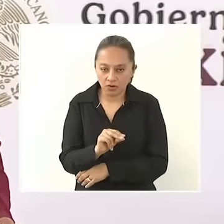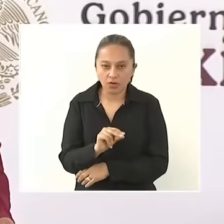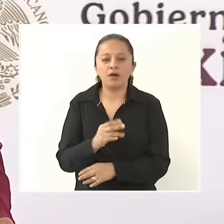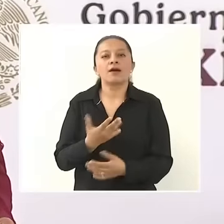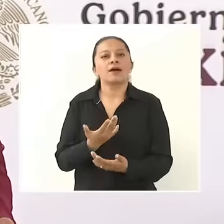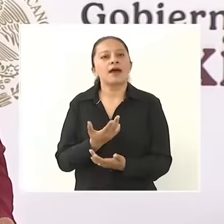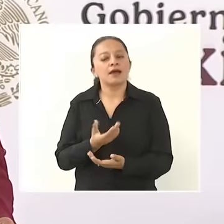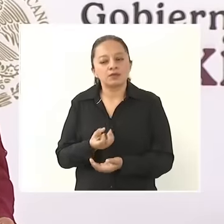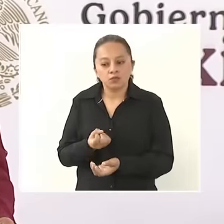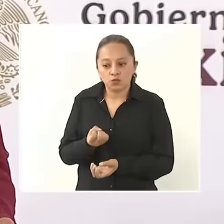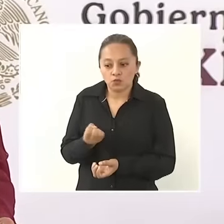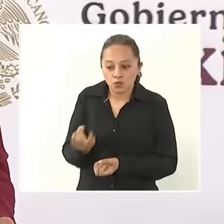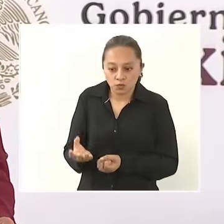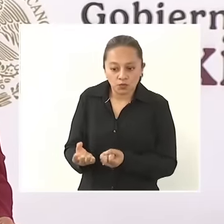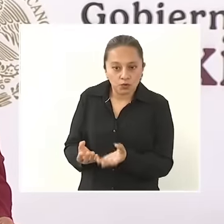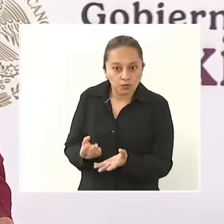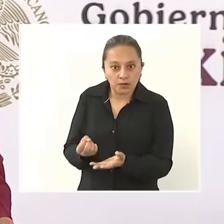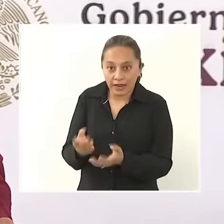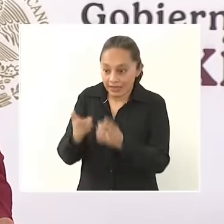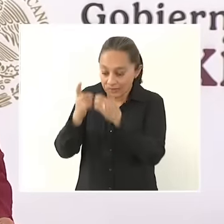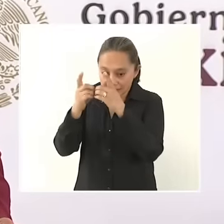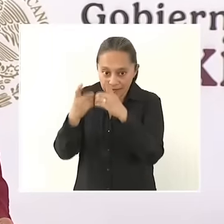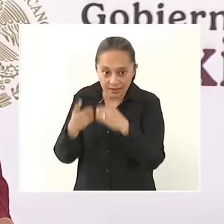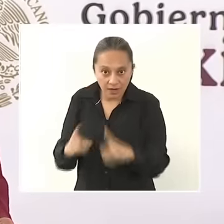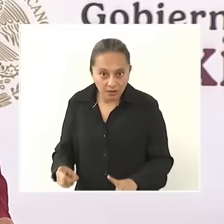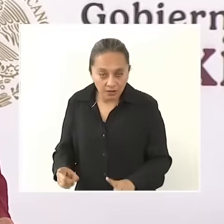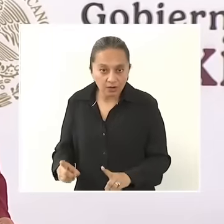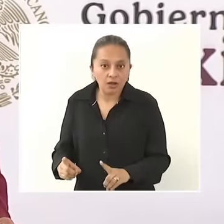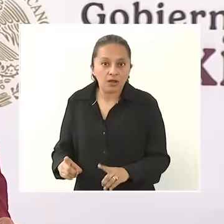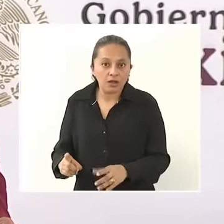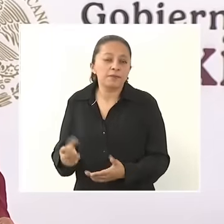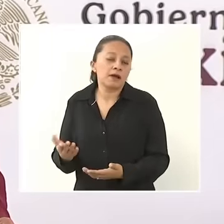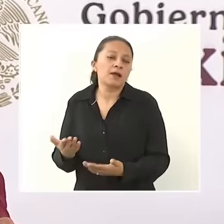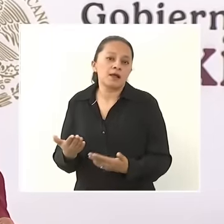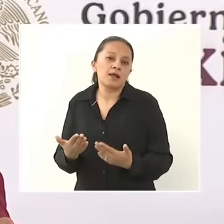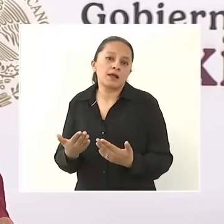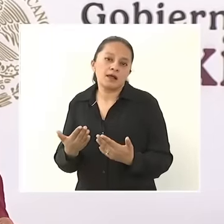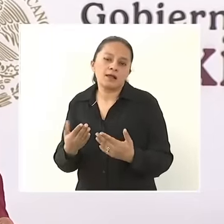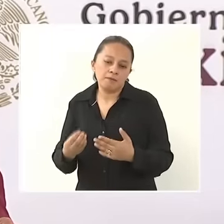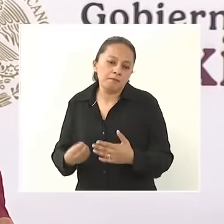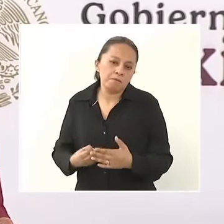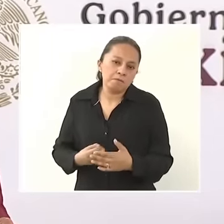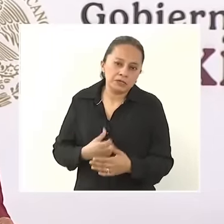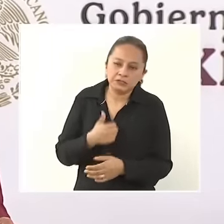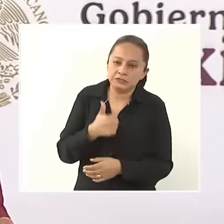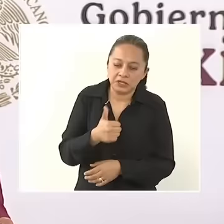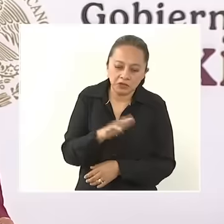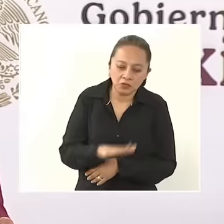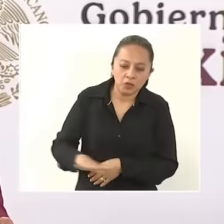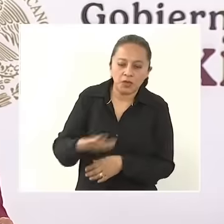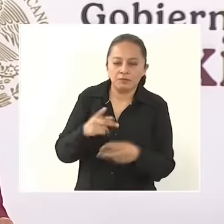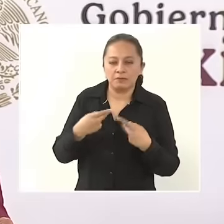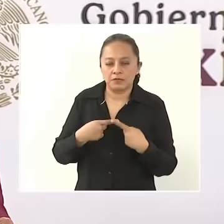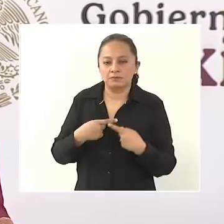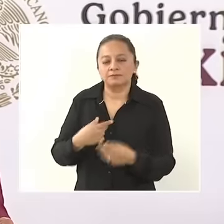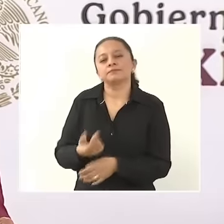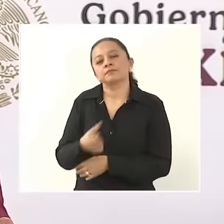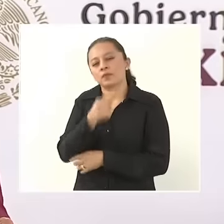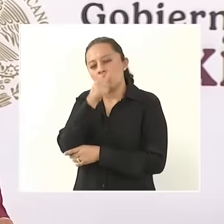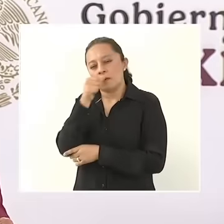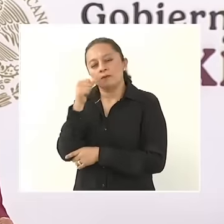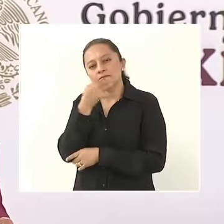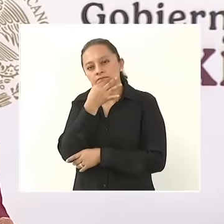liberan recursos para el desarrollo del país y para el bienestar del pueblo. Juárez decía, no puede